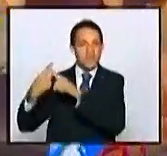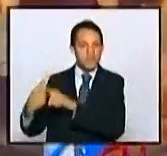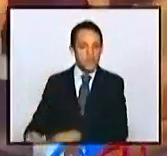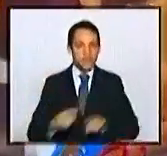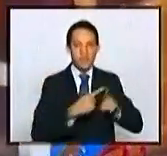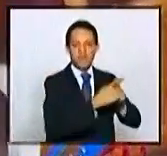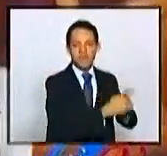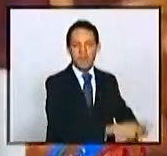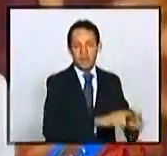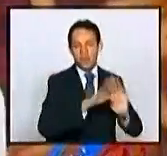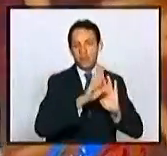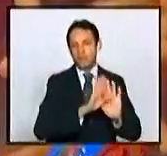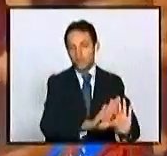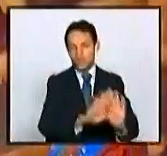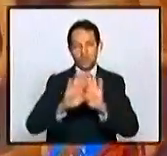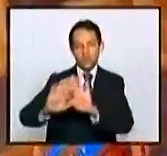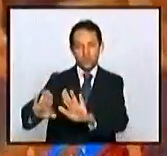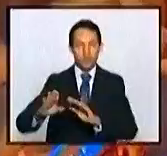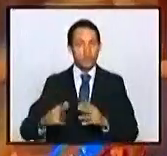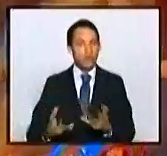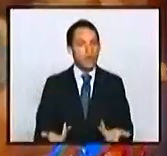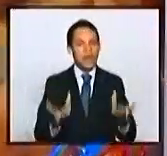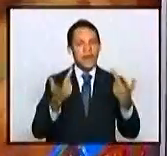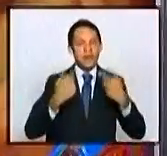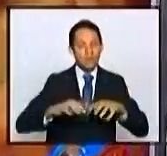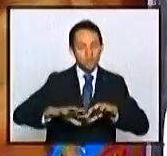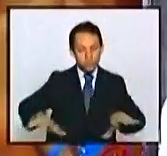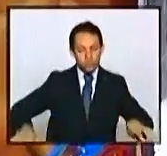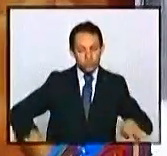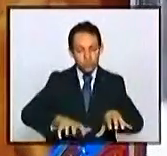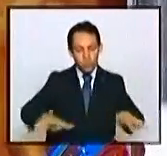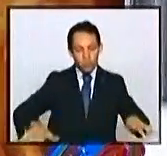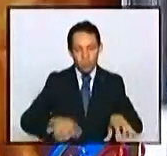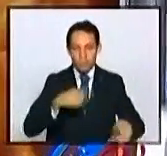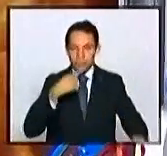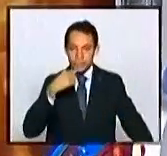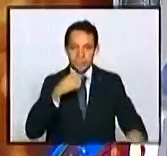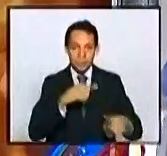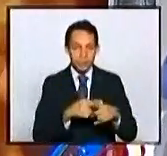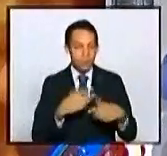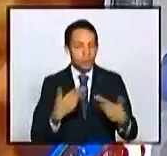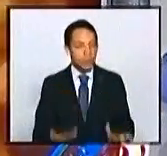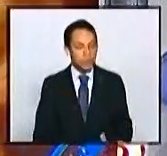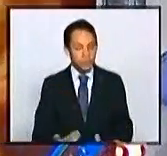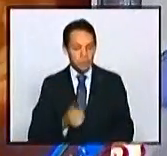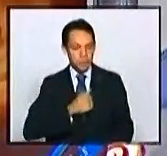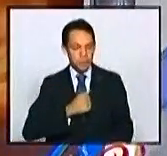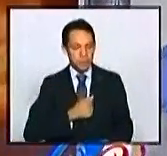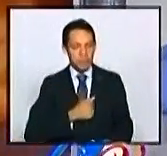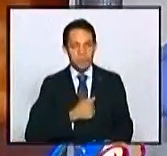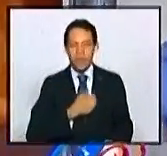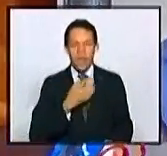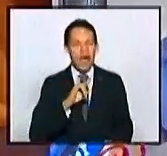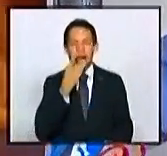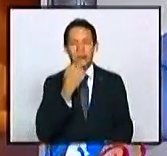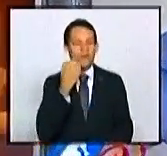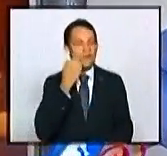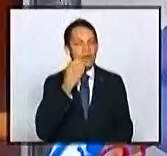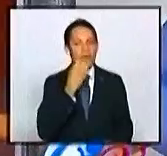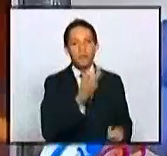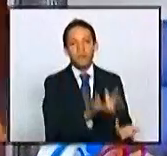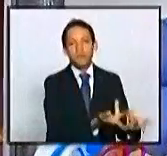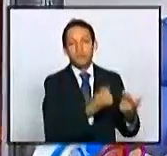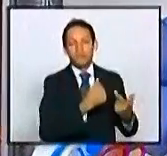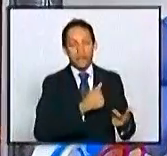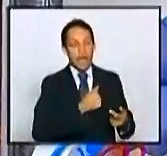a la vida, a la información. Cuando usted decía, es cómo yo recibo ese diagnóstico,